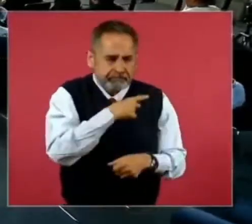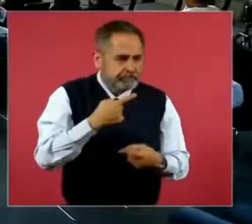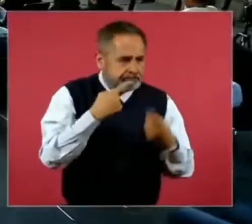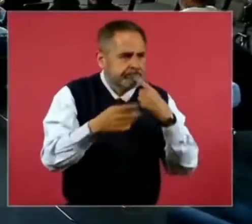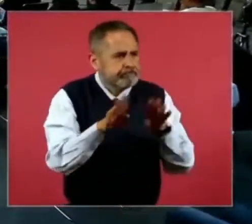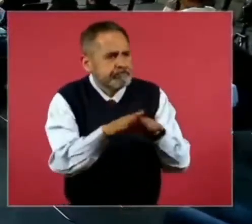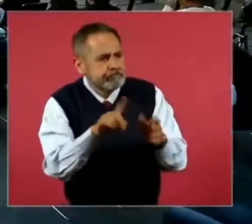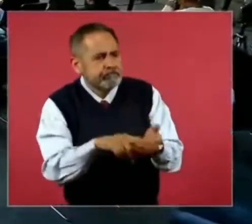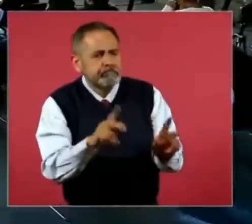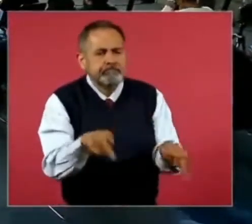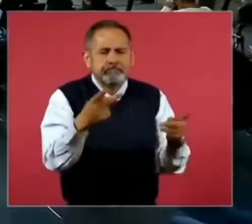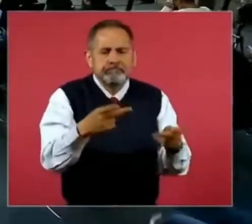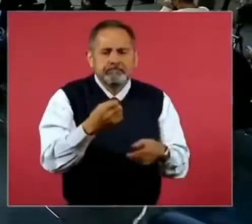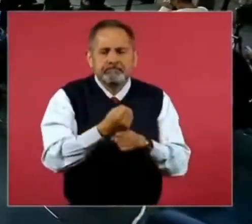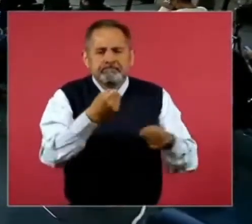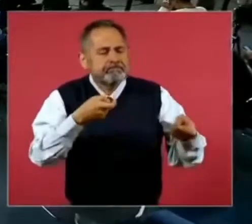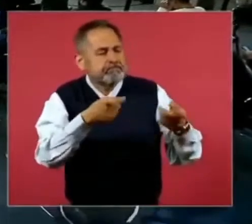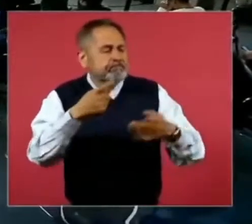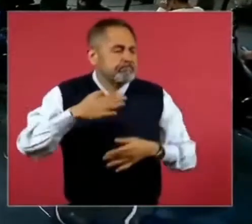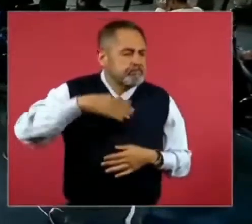la venta de armamentos